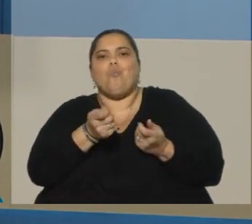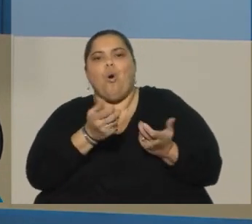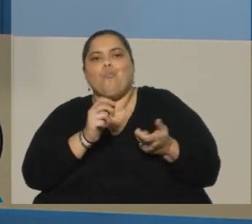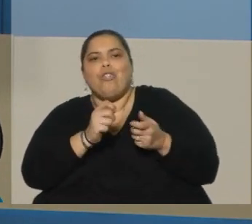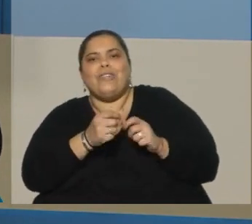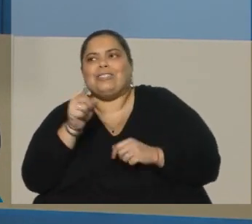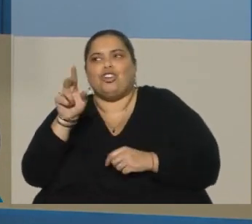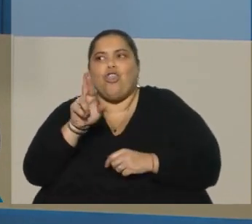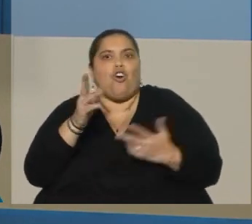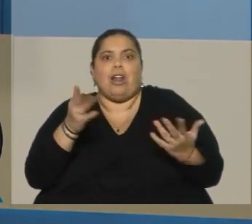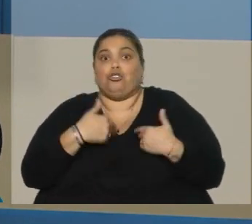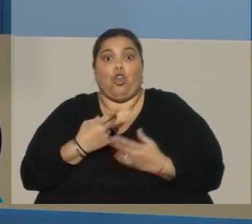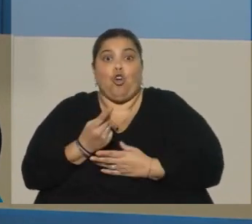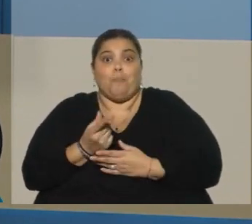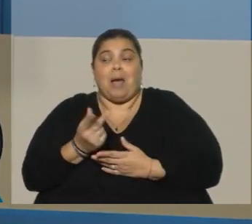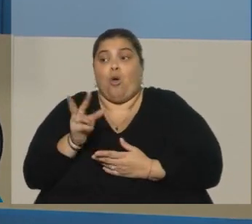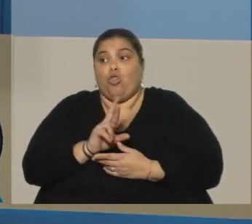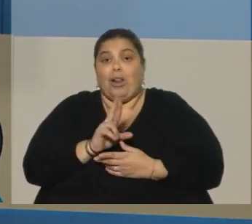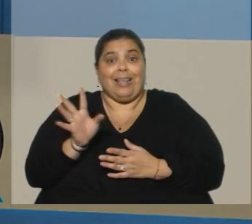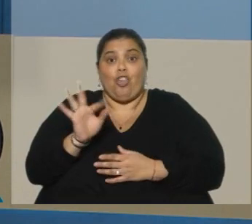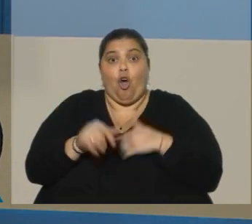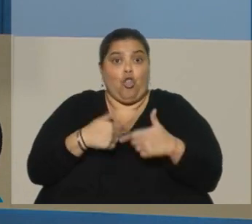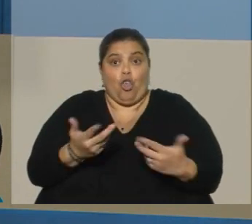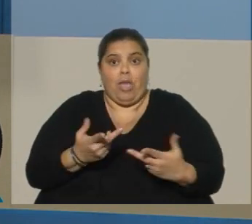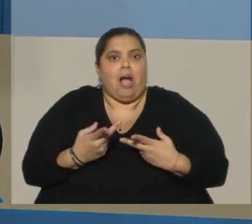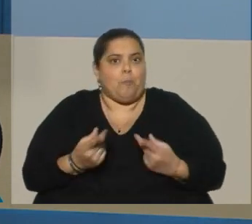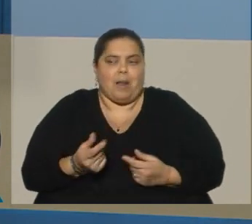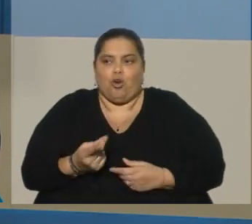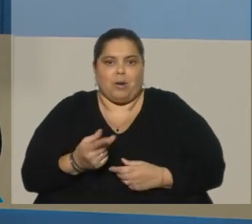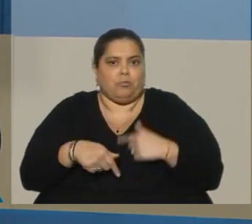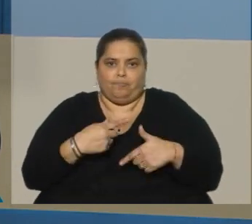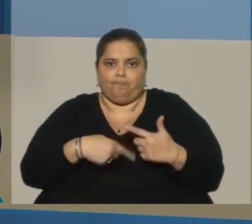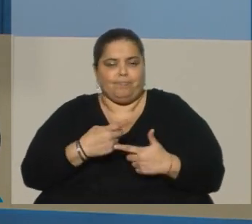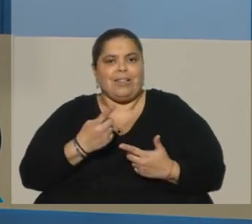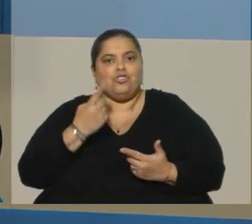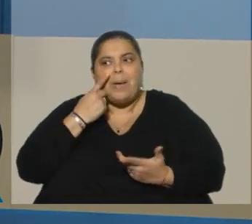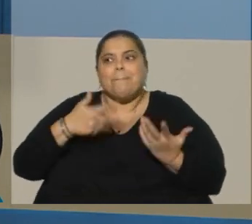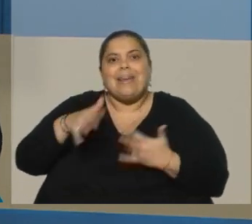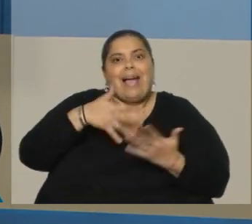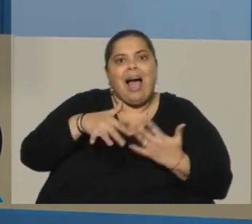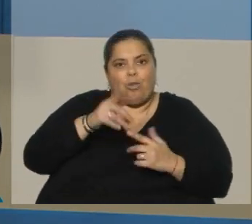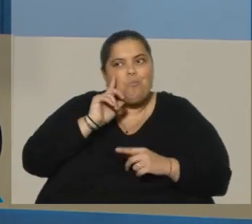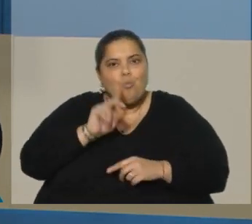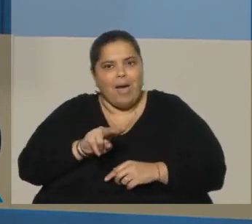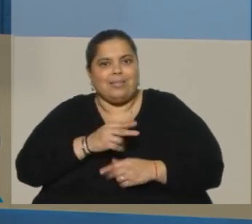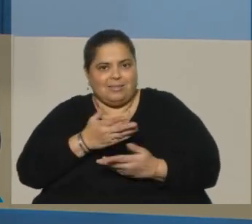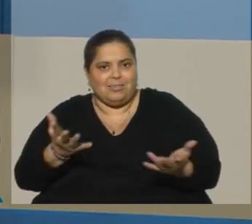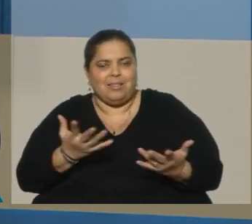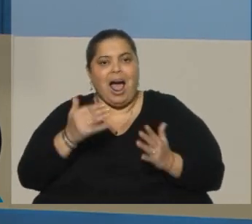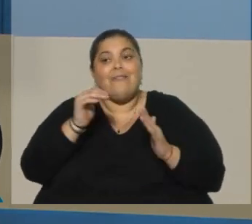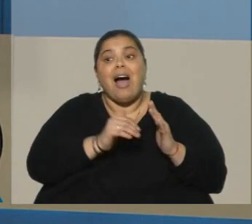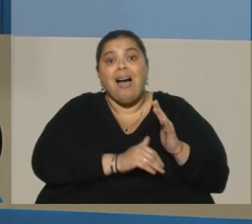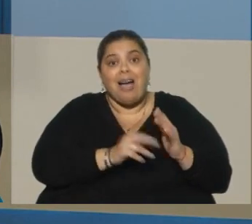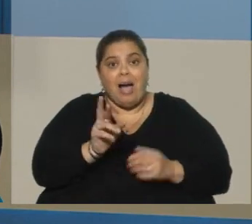el dólar. Compramos dólares todos los días y compramos toda la cantidad que necesitamos. El mercado está mostrando una presión a la baja, que en este caso